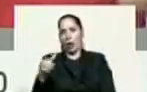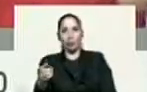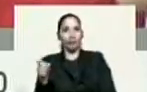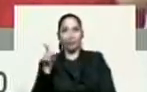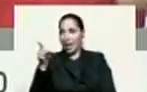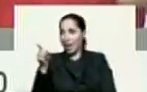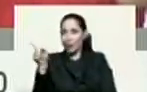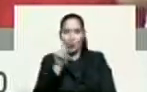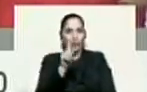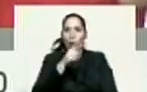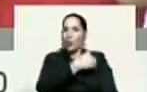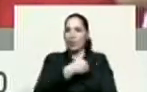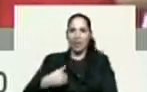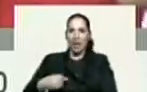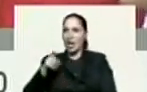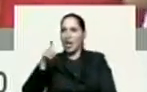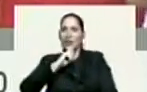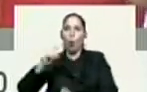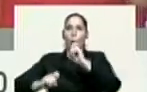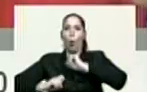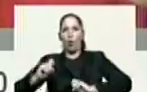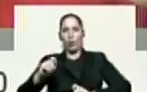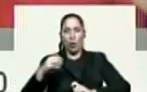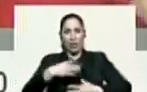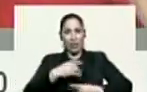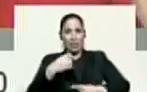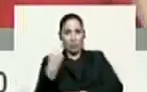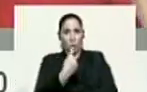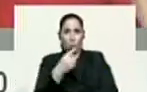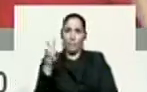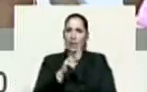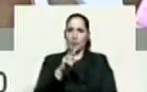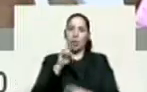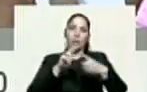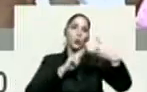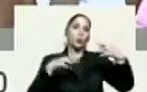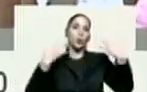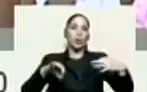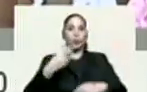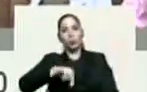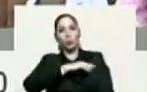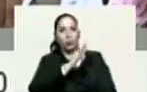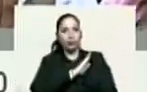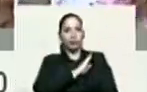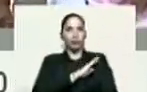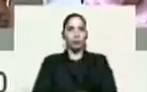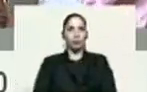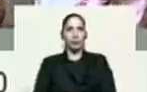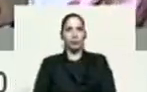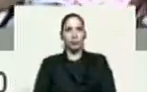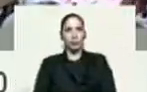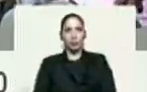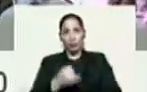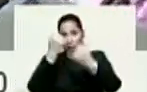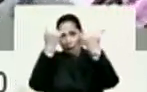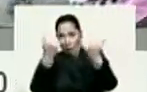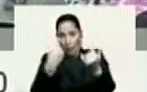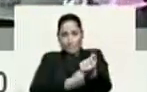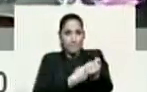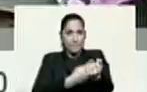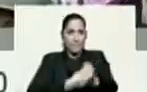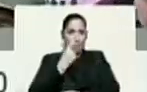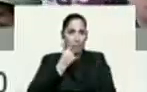quieren, nos odian. Lo único que les interesa a ellos de Venezuela son los recursos naturales que tenemos. Ahora, hermanos y